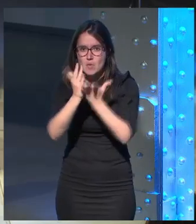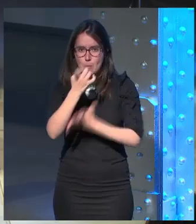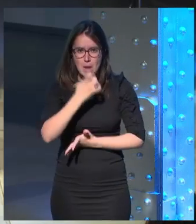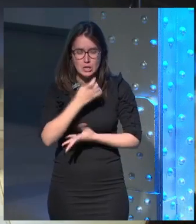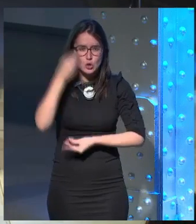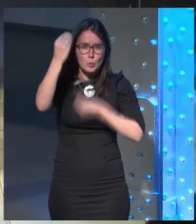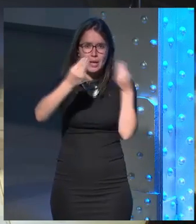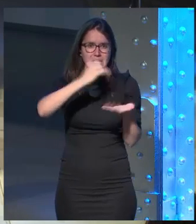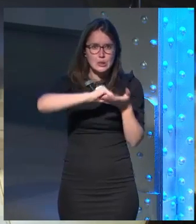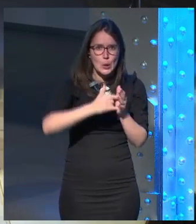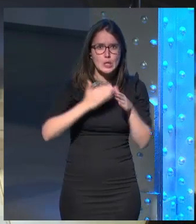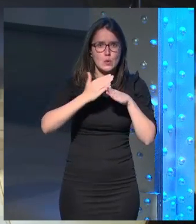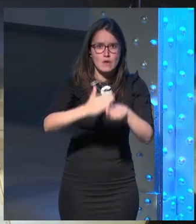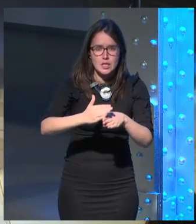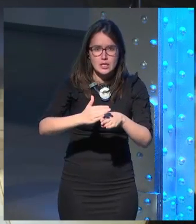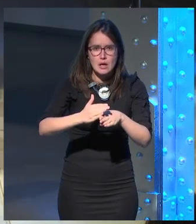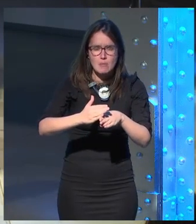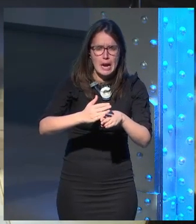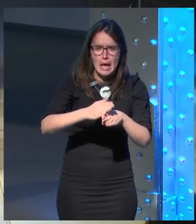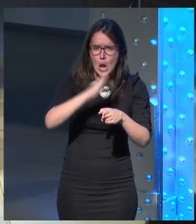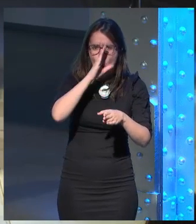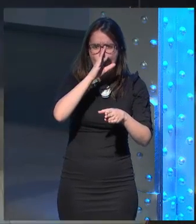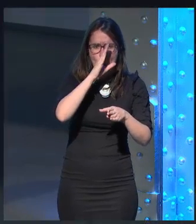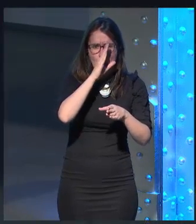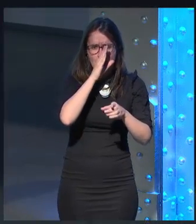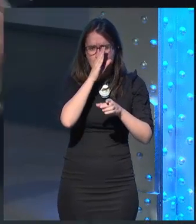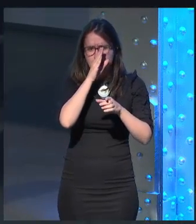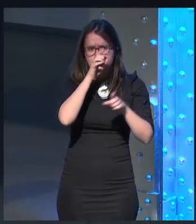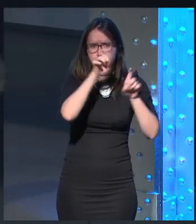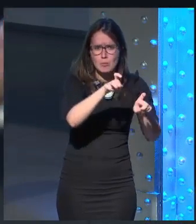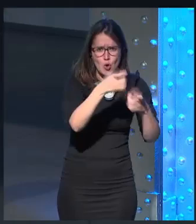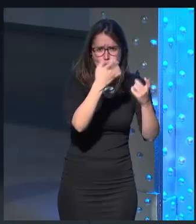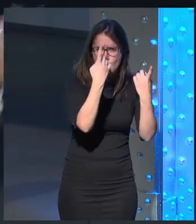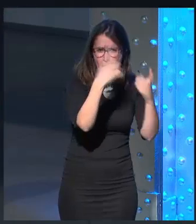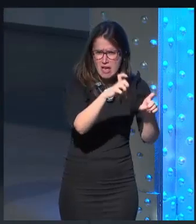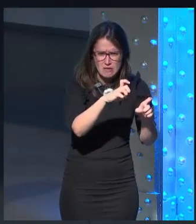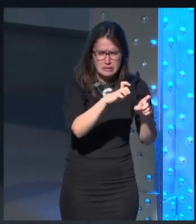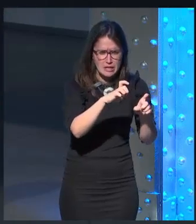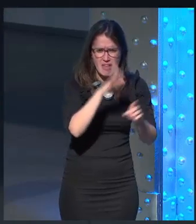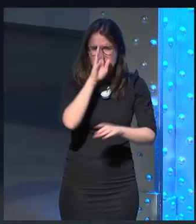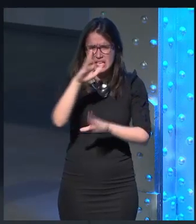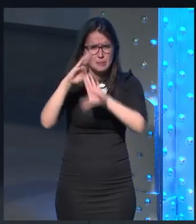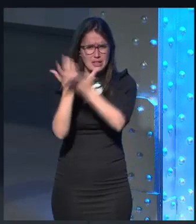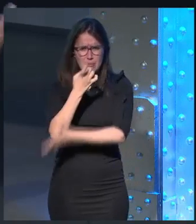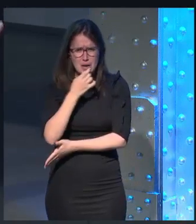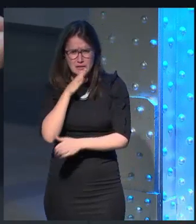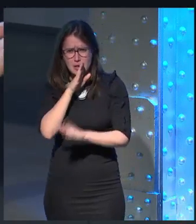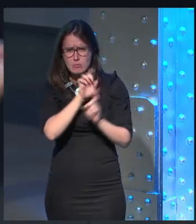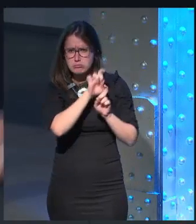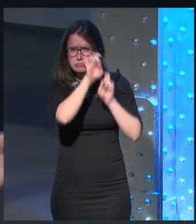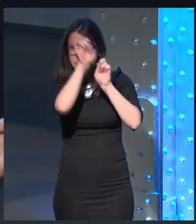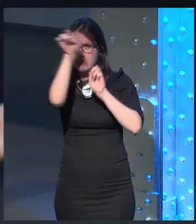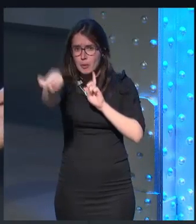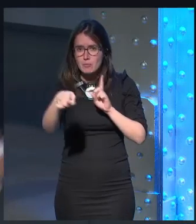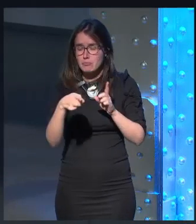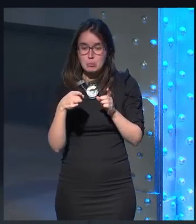que la tecnología será suficiente para obviar el paso por la Luna y plantearnos llegar a Marte directamente en una